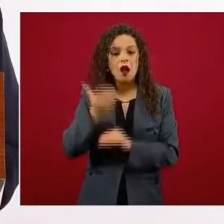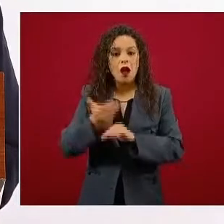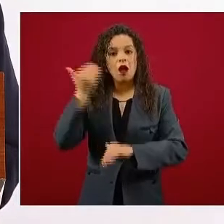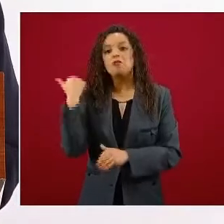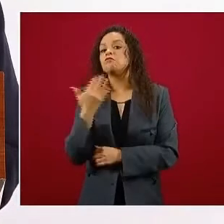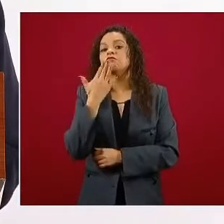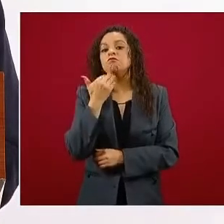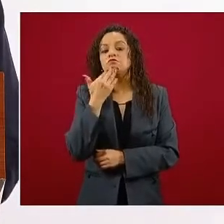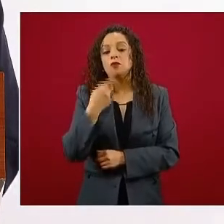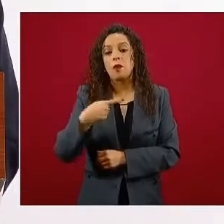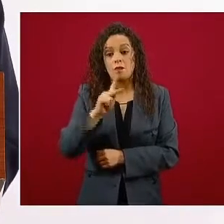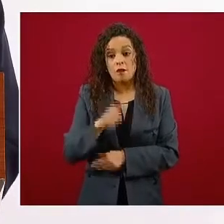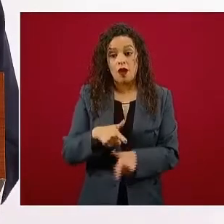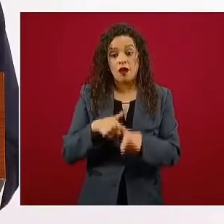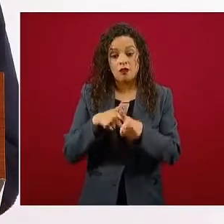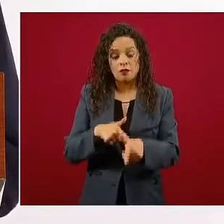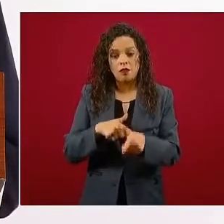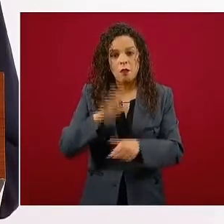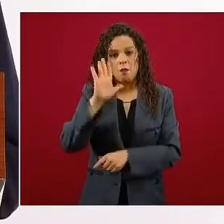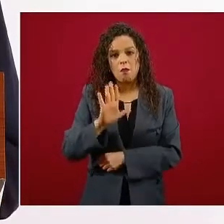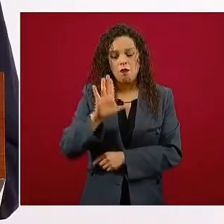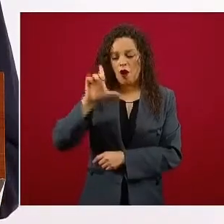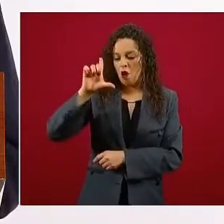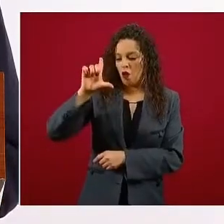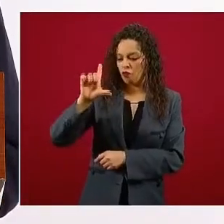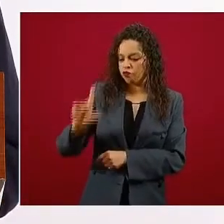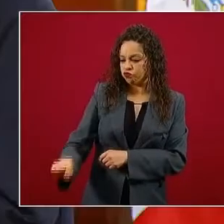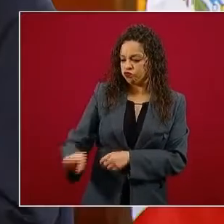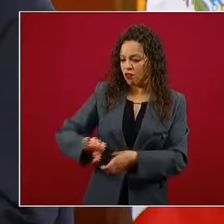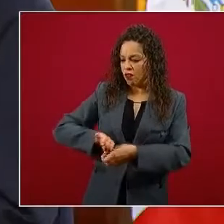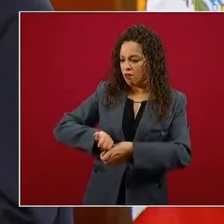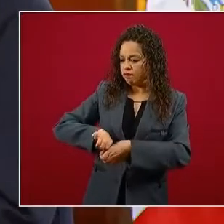actuales condiciones de miseria general.